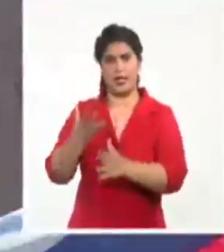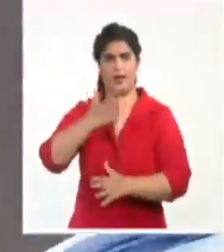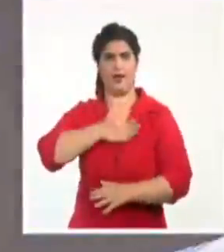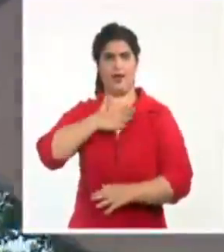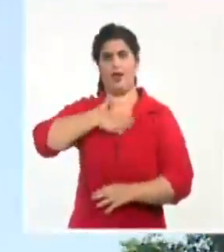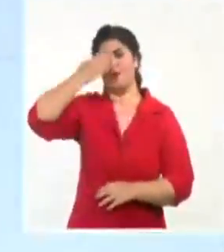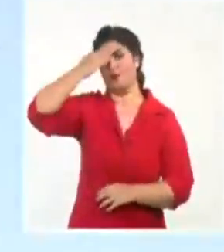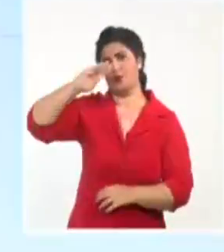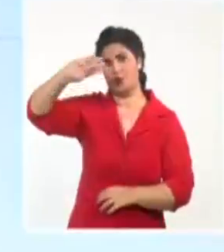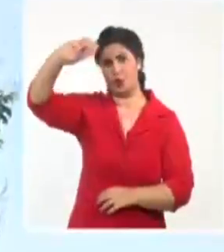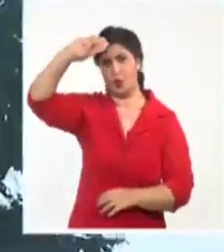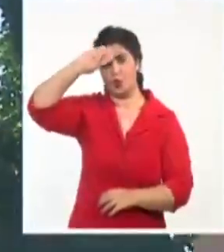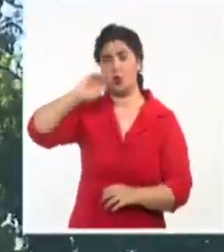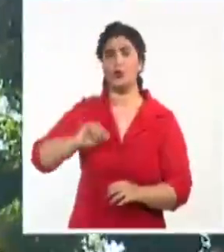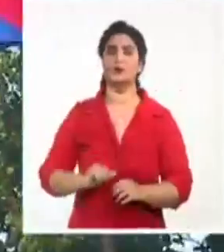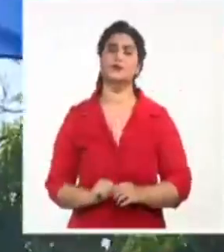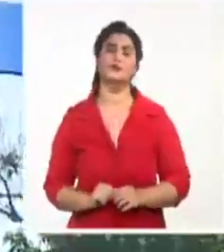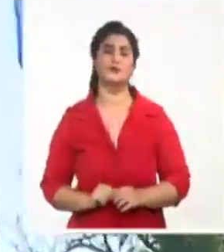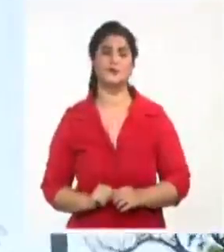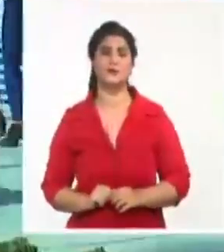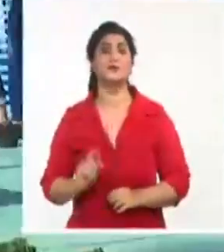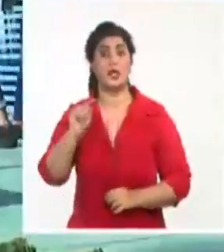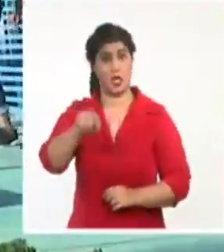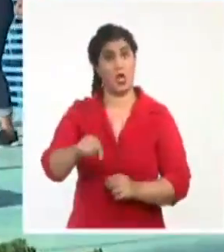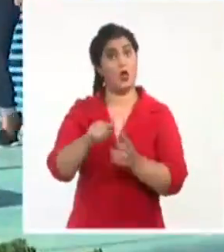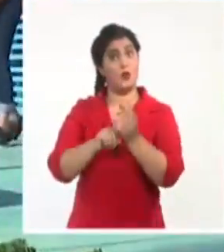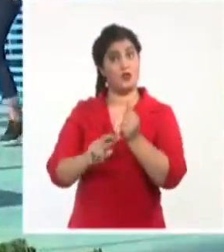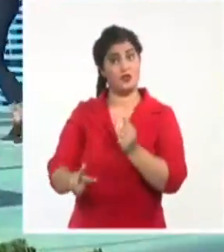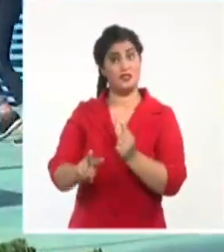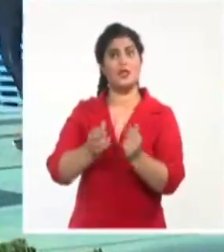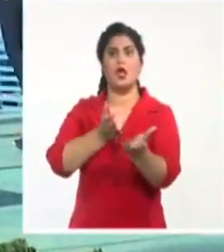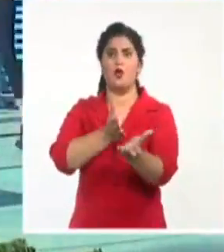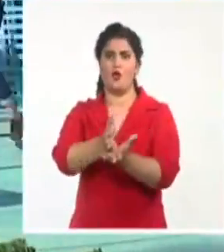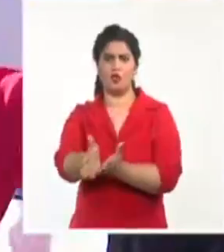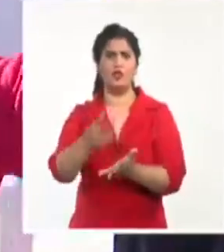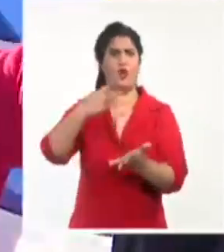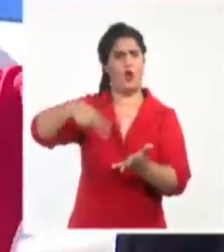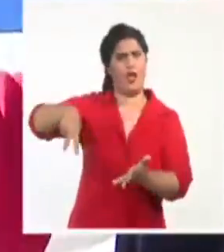Para seguir teniendo paz, los artemiseños multiplican corazones por